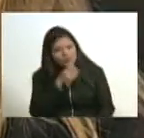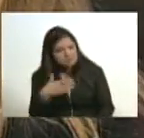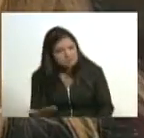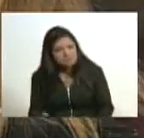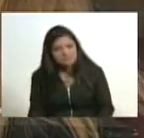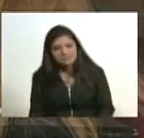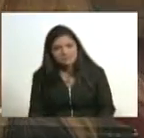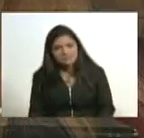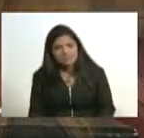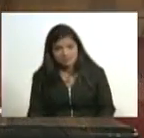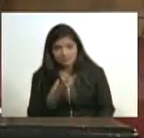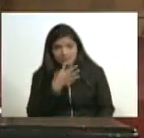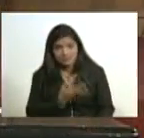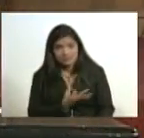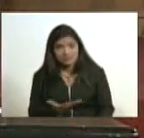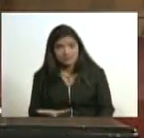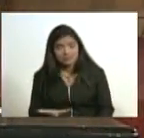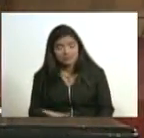¿Verdad?